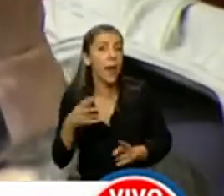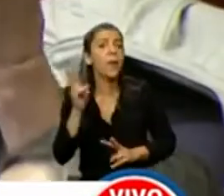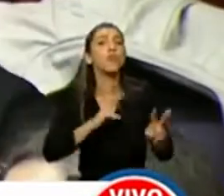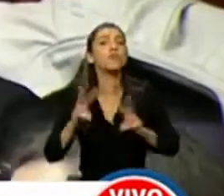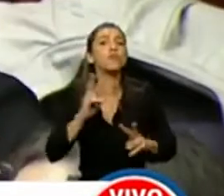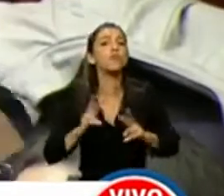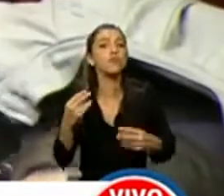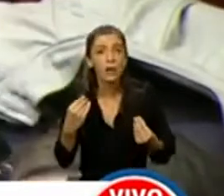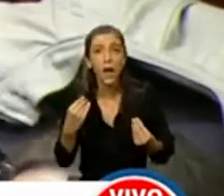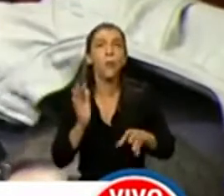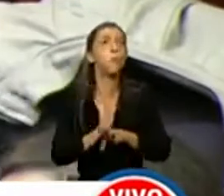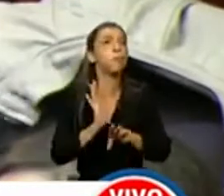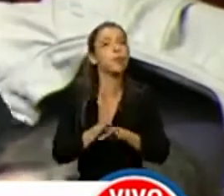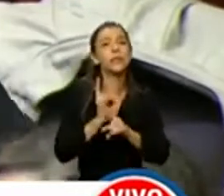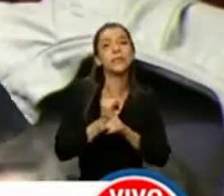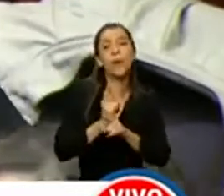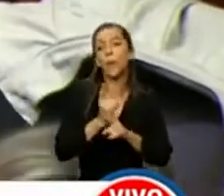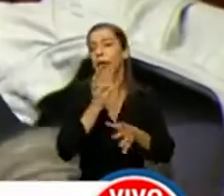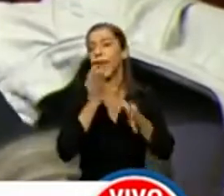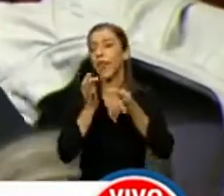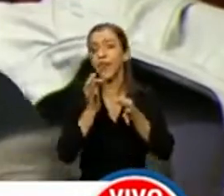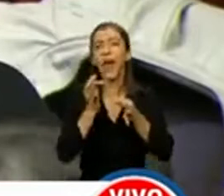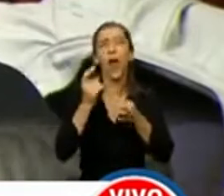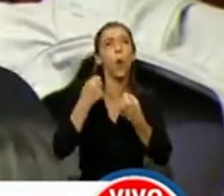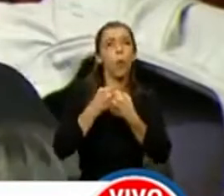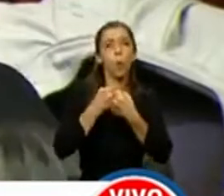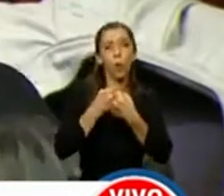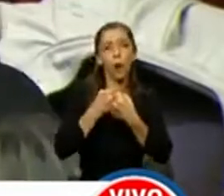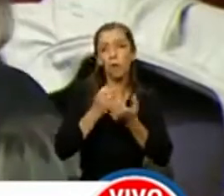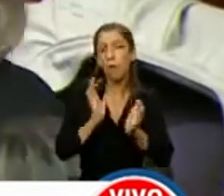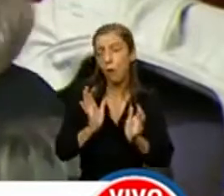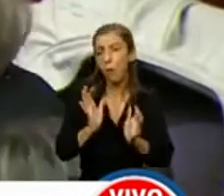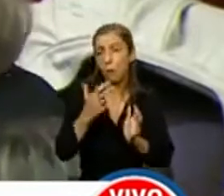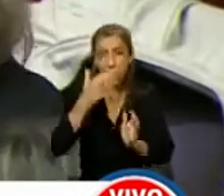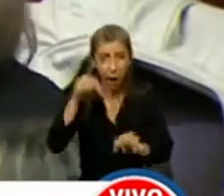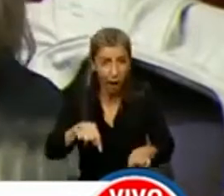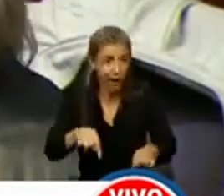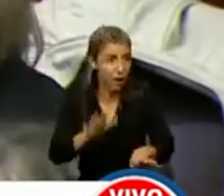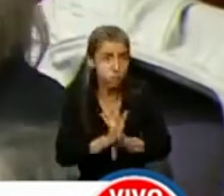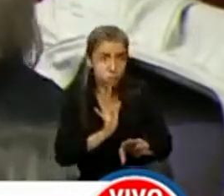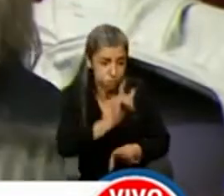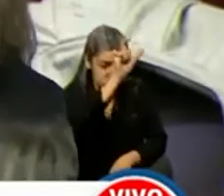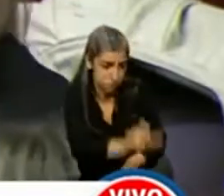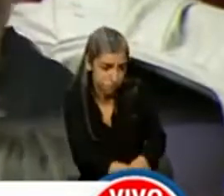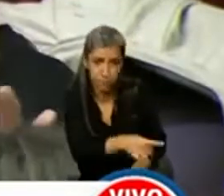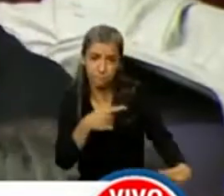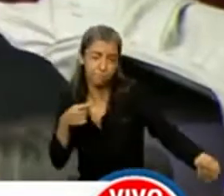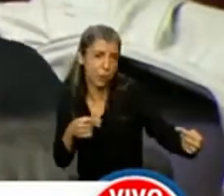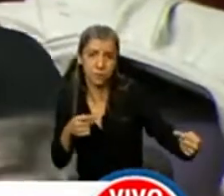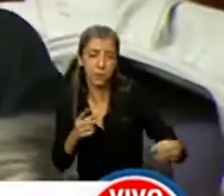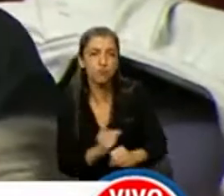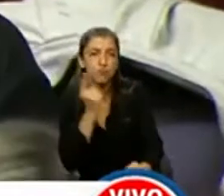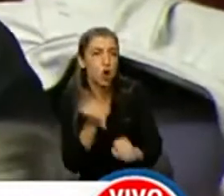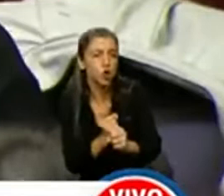intereses irreconciliables con el diputado Espert y con todos los liberales, no